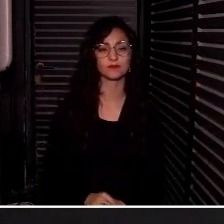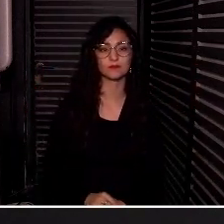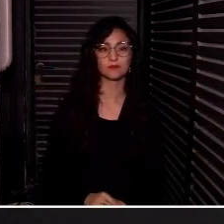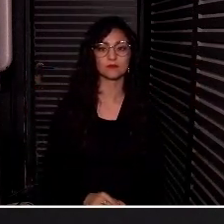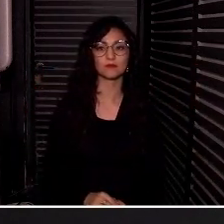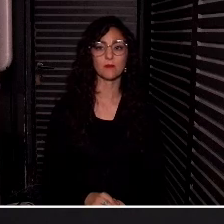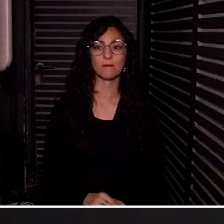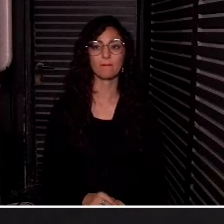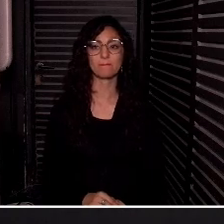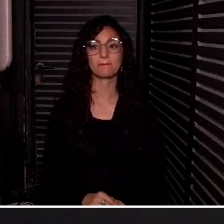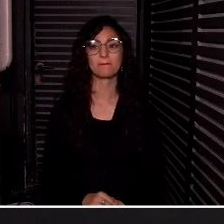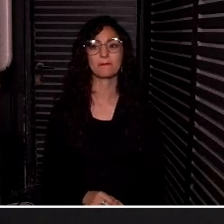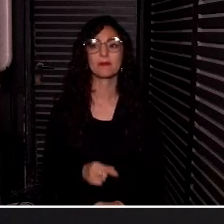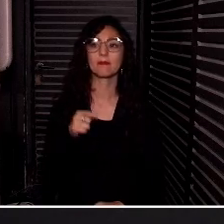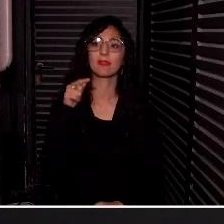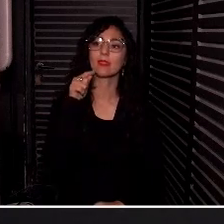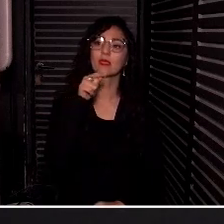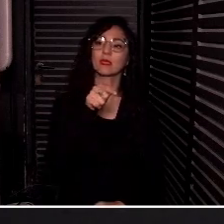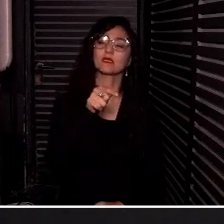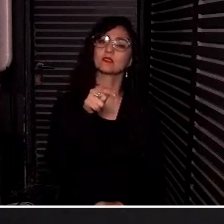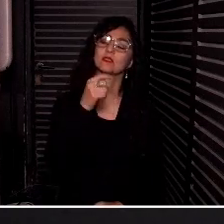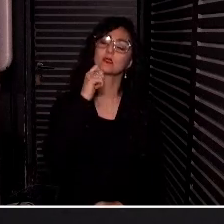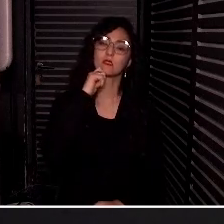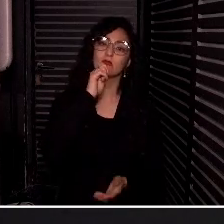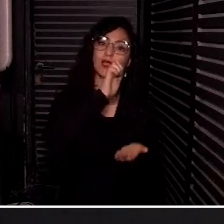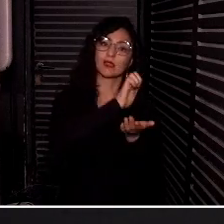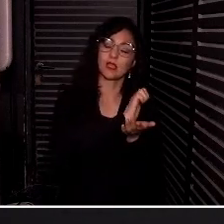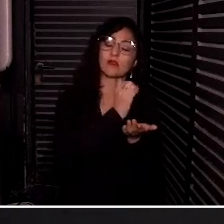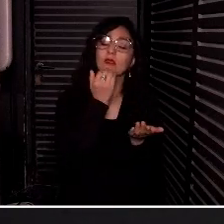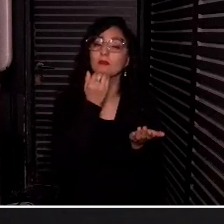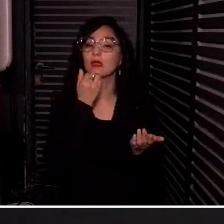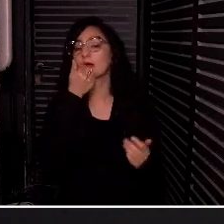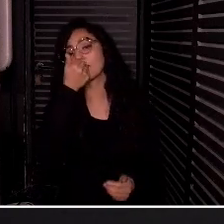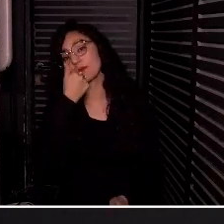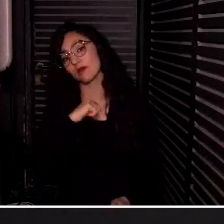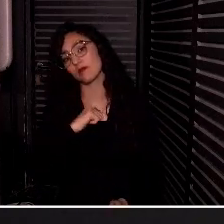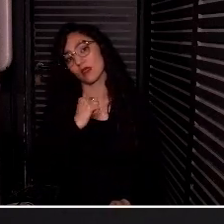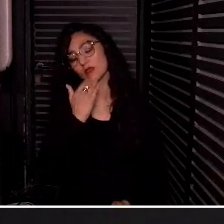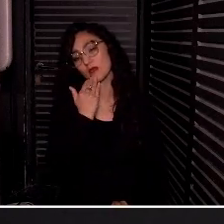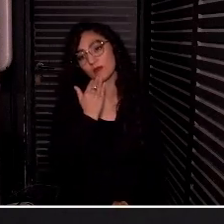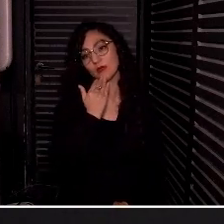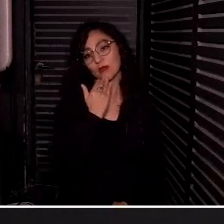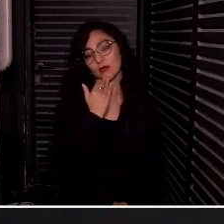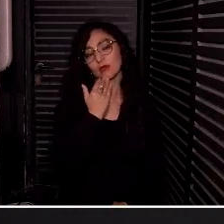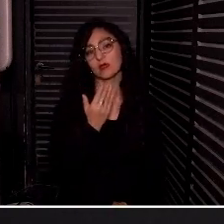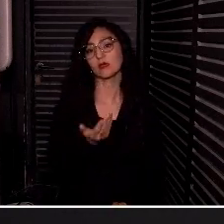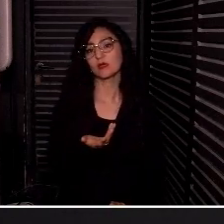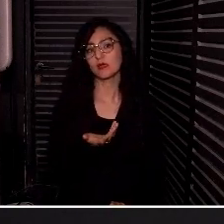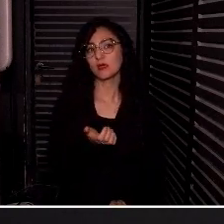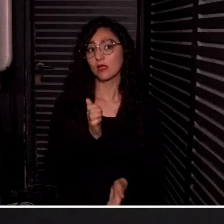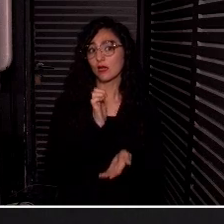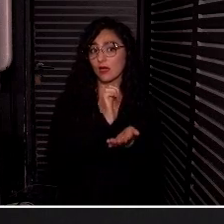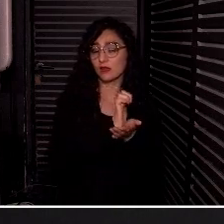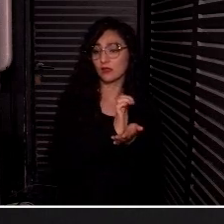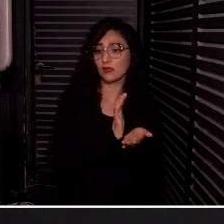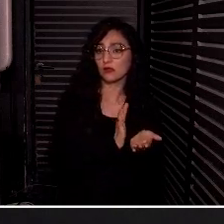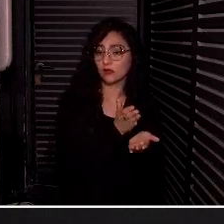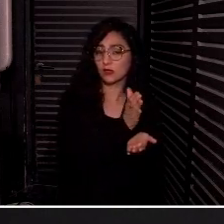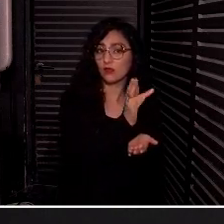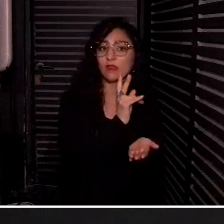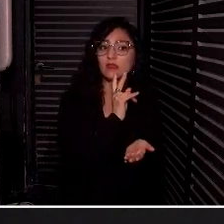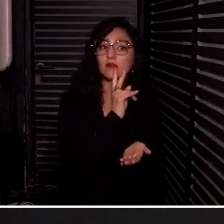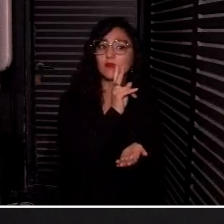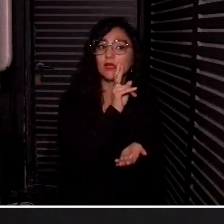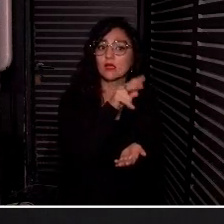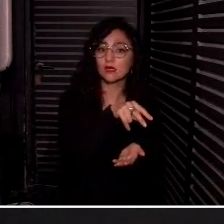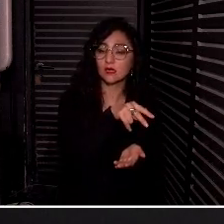eh Y eso es tanto el estado como los privados valoro que el estado quería seguir haciendo que TV exista pero